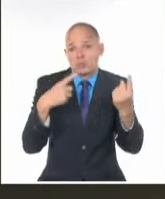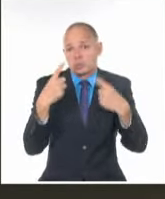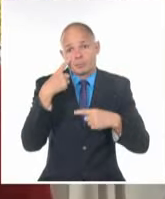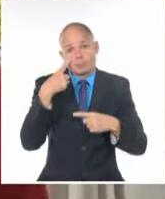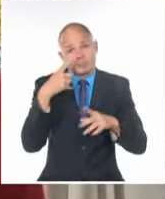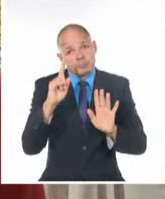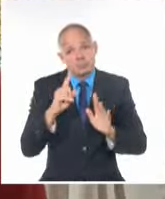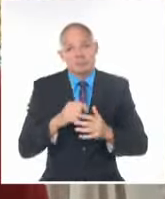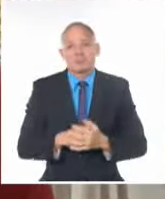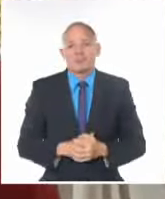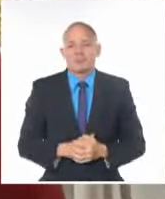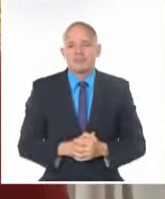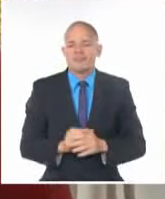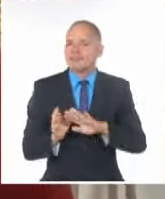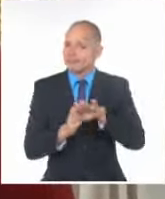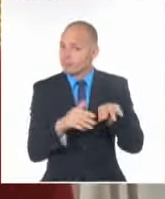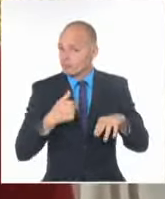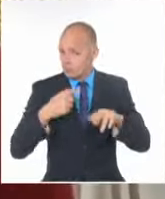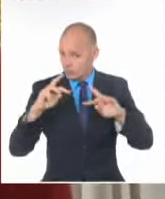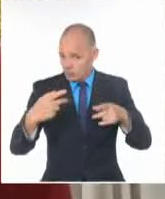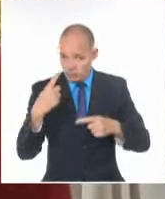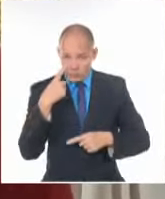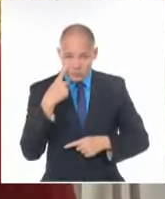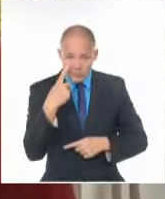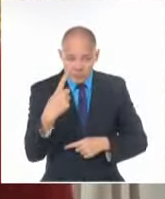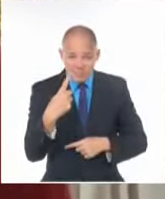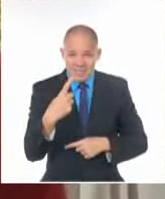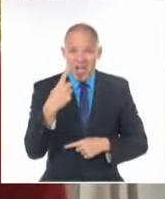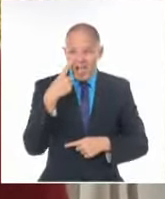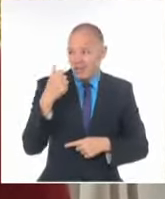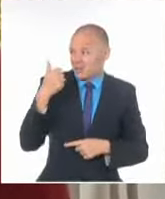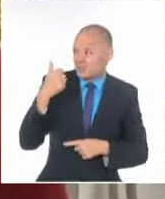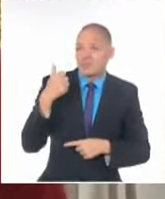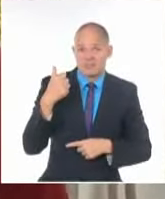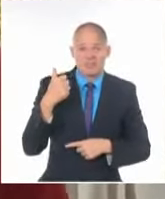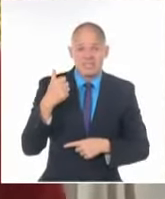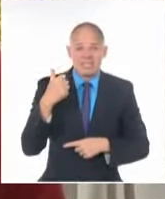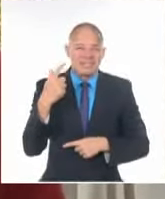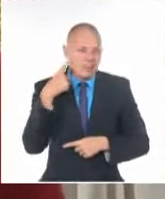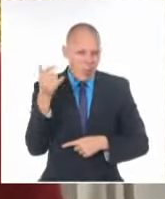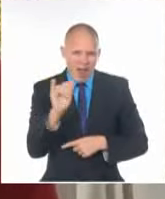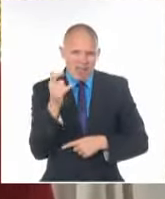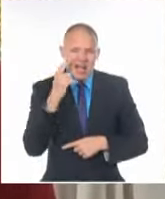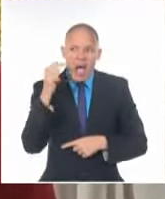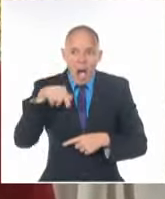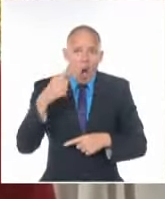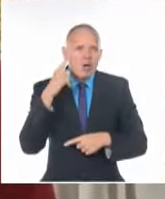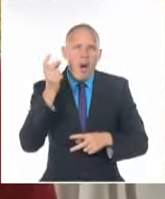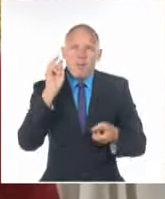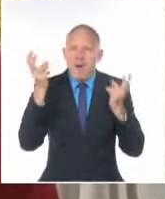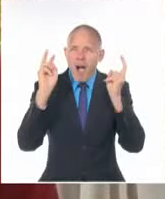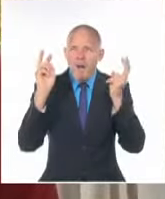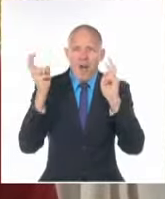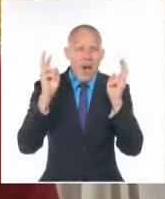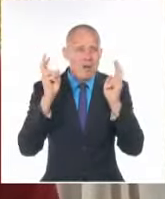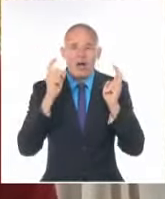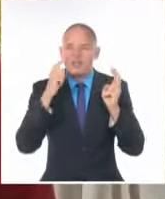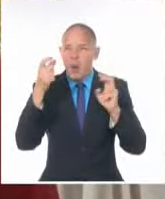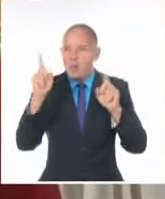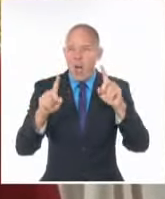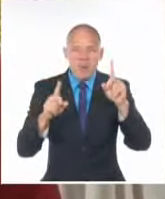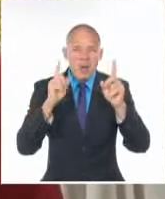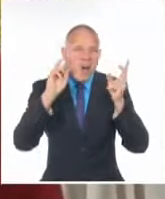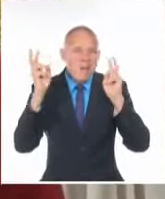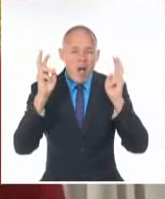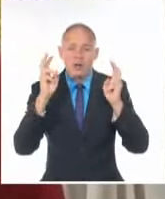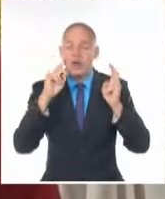día. Reitero, han podido ver, se escucha también las descargas eléctricas, la lluvia es